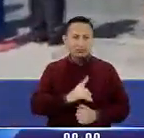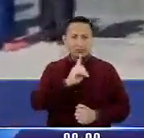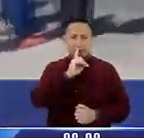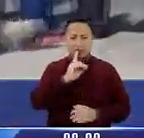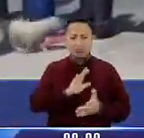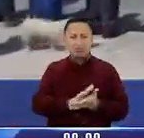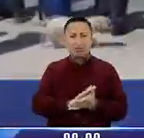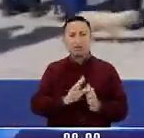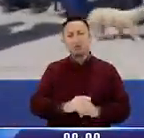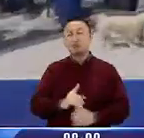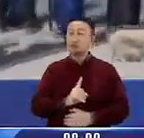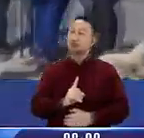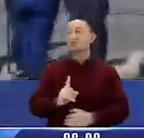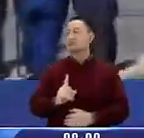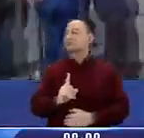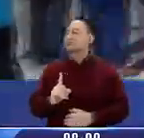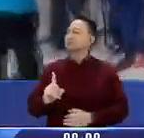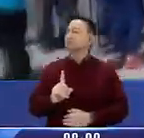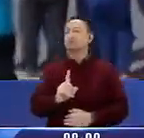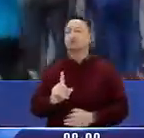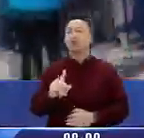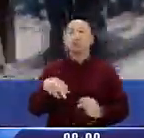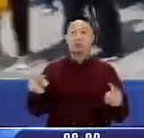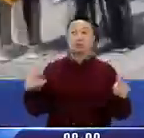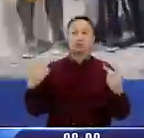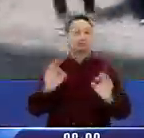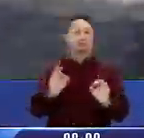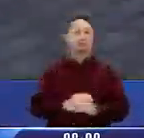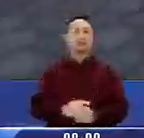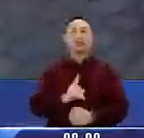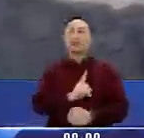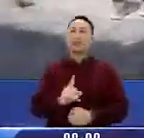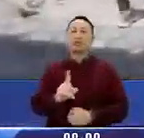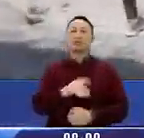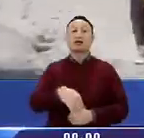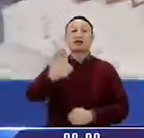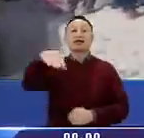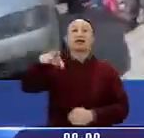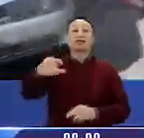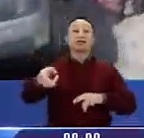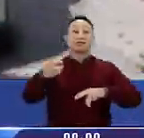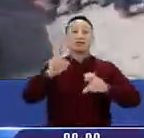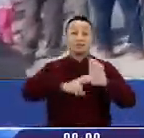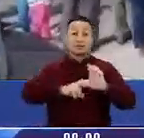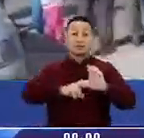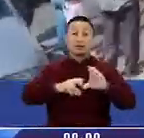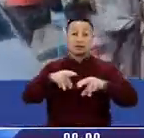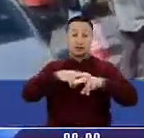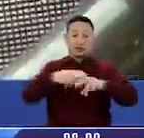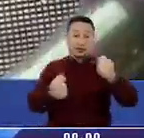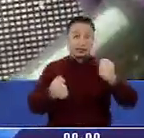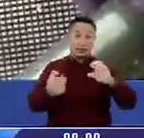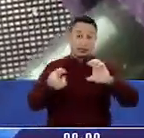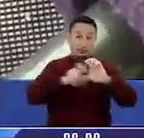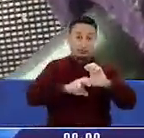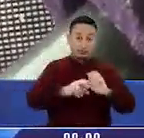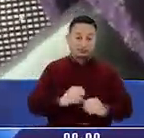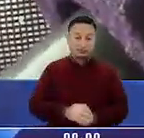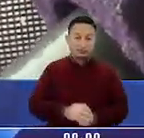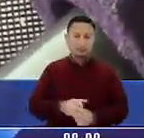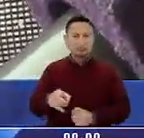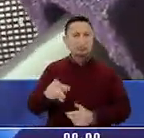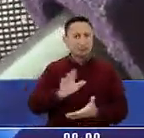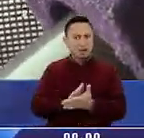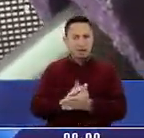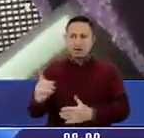alguna, salió como si nada del local para no levantar sospecha y tomó un taxi para intentar huir con el botín en sus bolsillos. Caminó